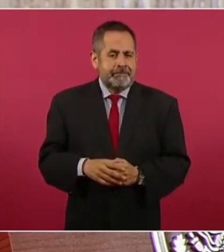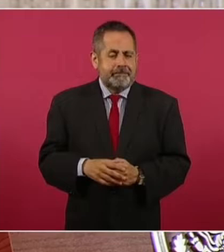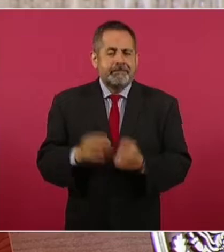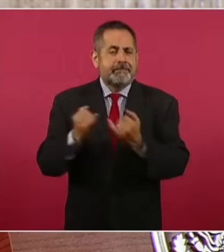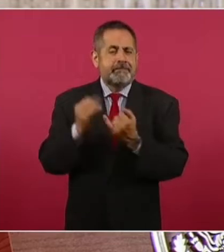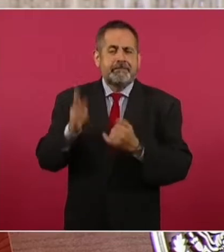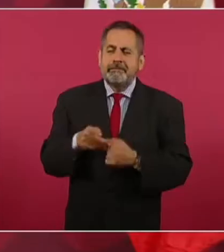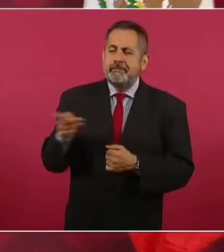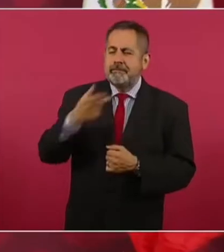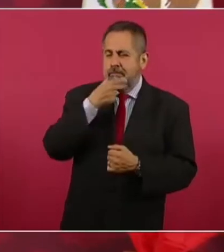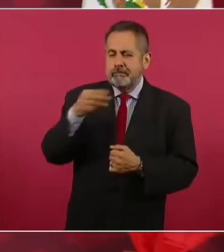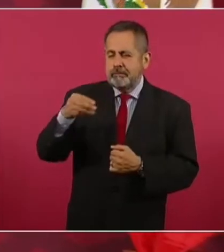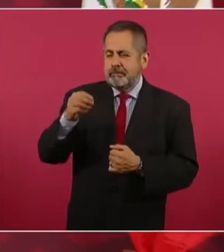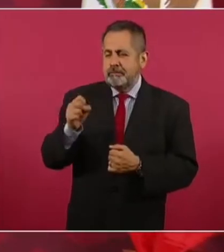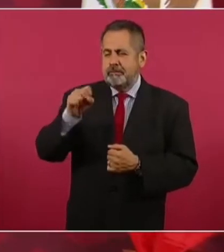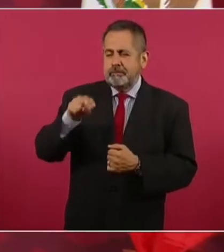Monsi,